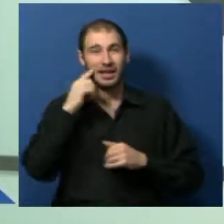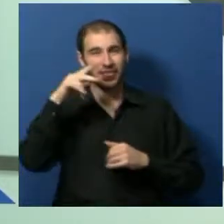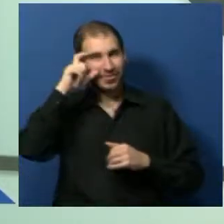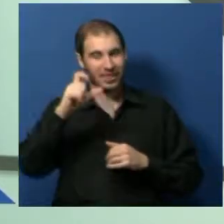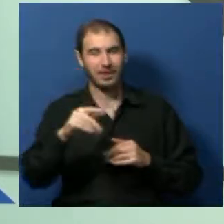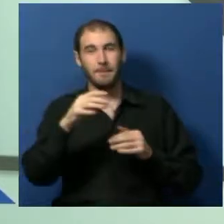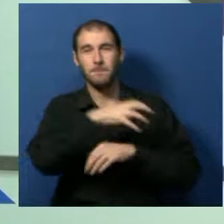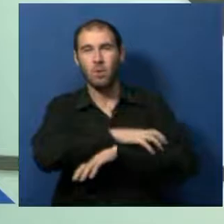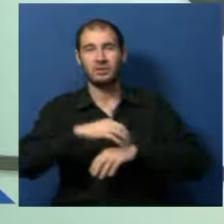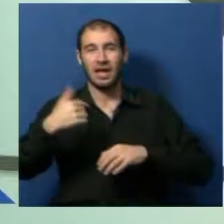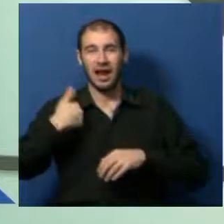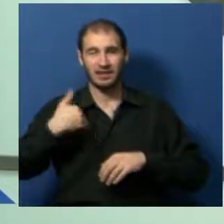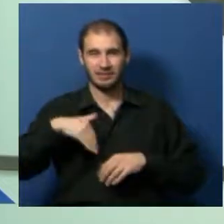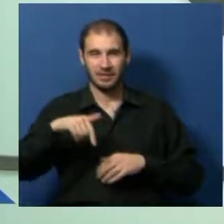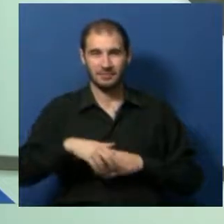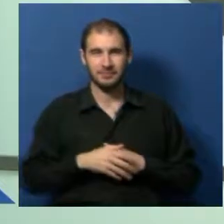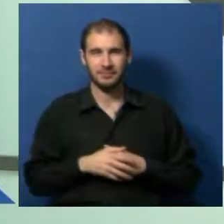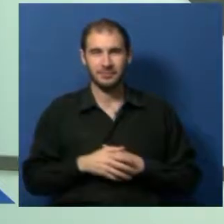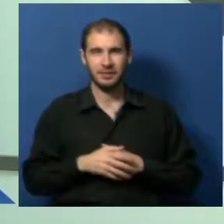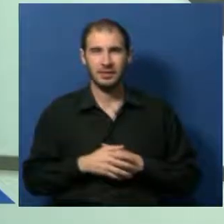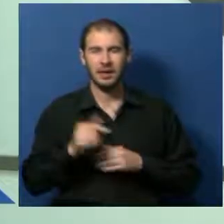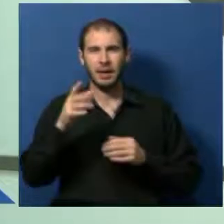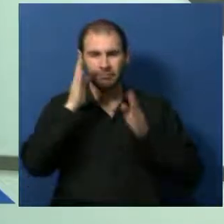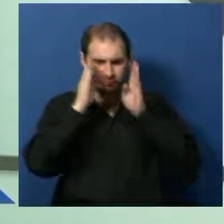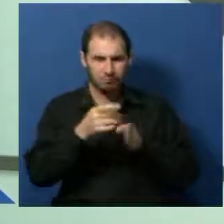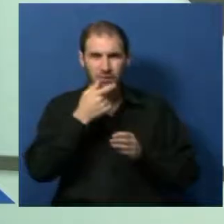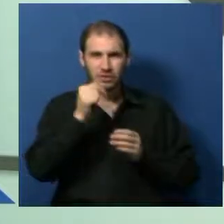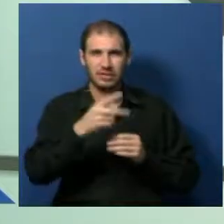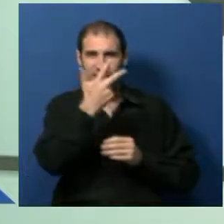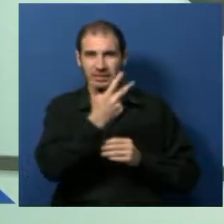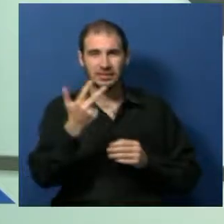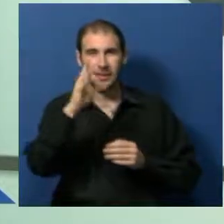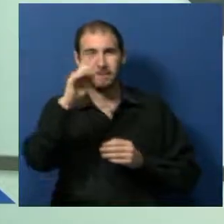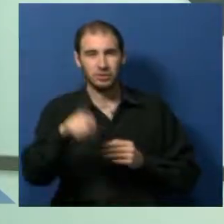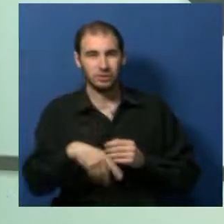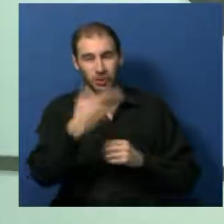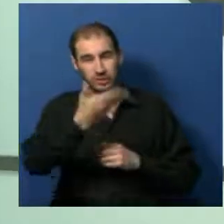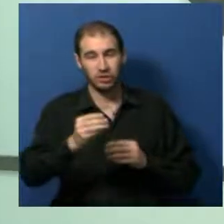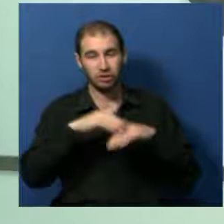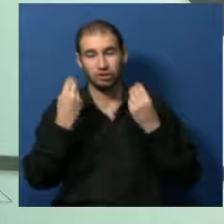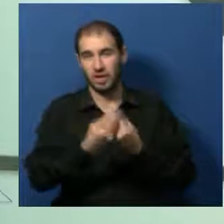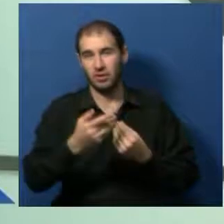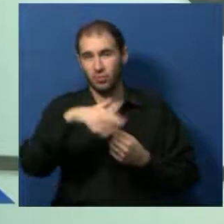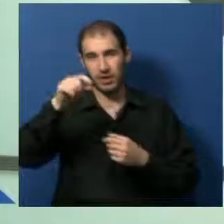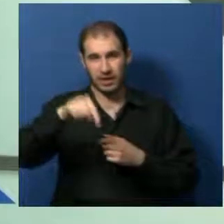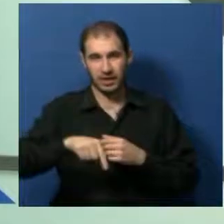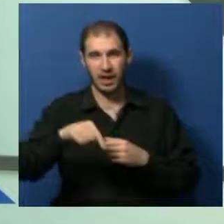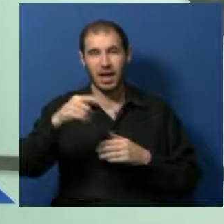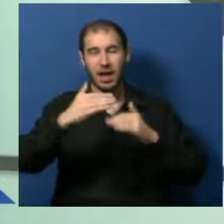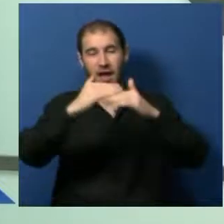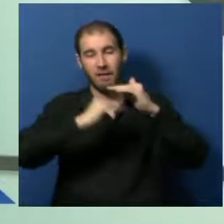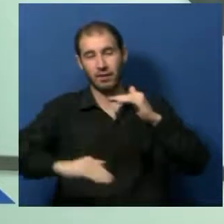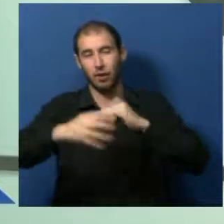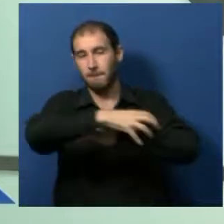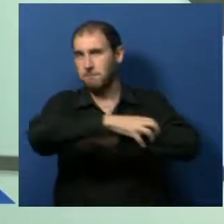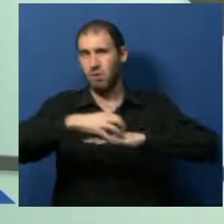la pobreza en la Argentina. Centrándonos un poco en la provincia de Mendoza, 33% de la población de nuestro territorio está por debajo de